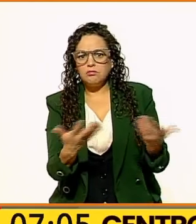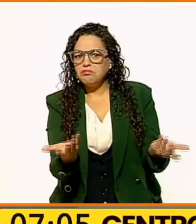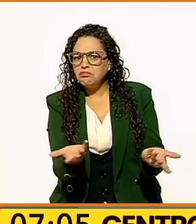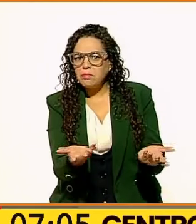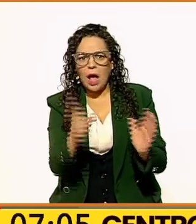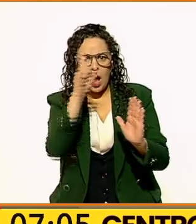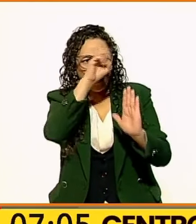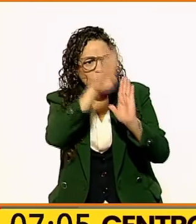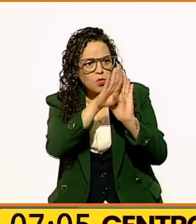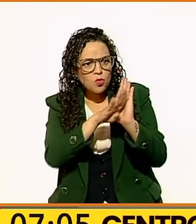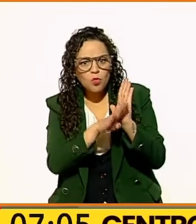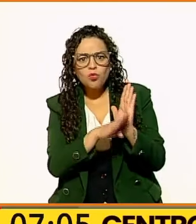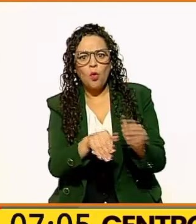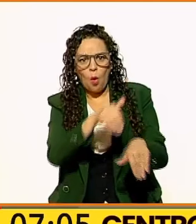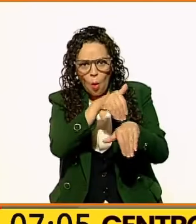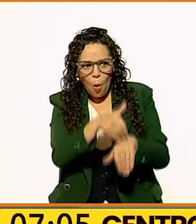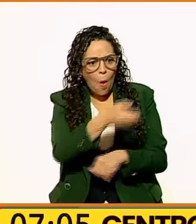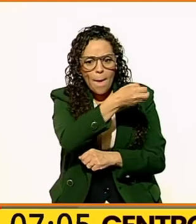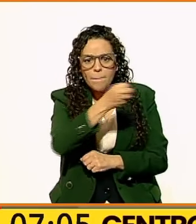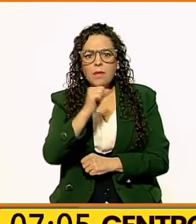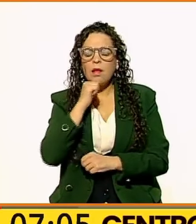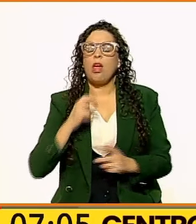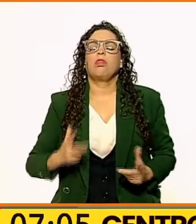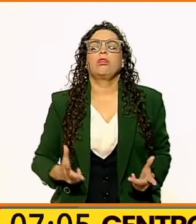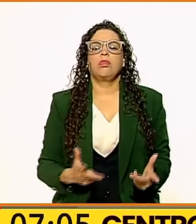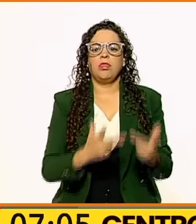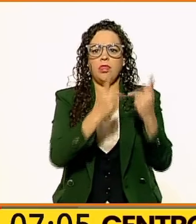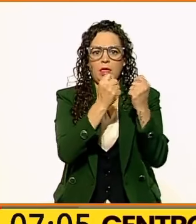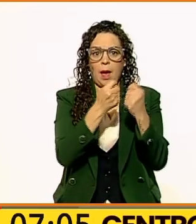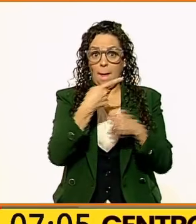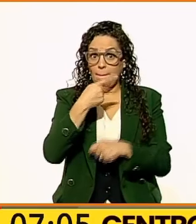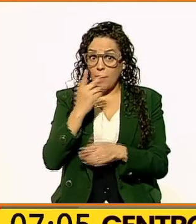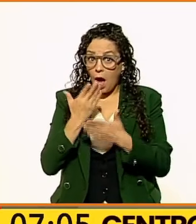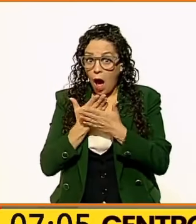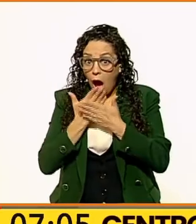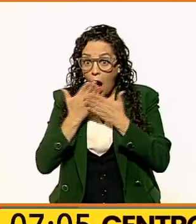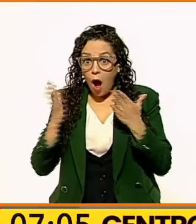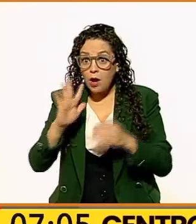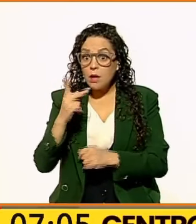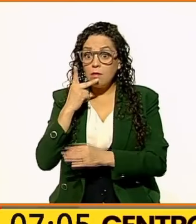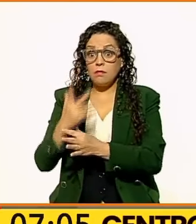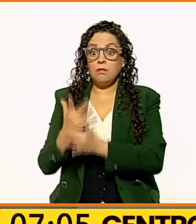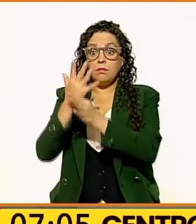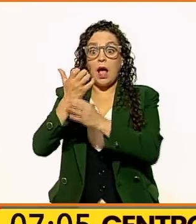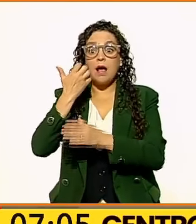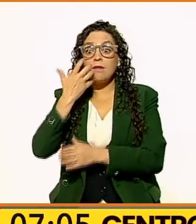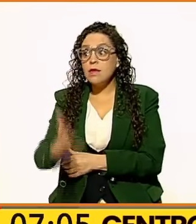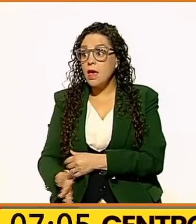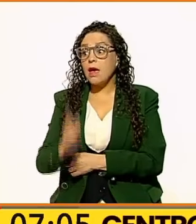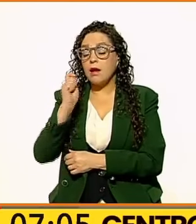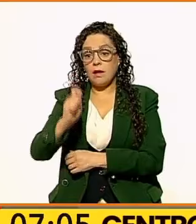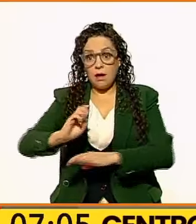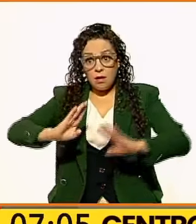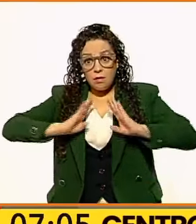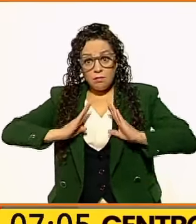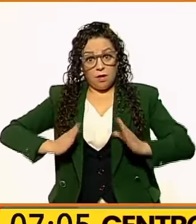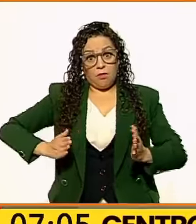de protocolo, pero hablar ya del ejército es otra forma de actuar y de garantizar la seguridad.